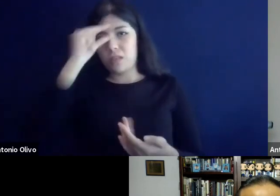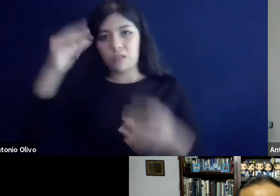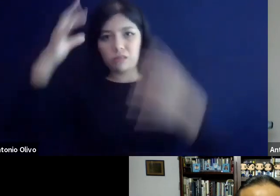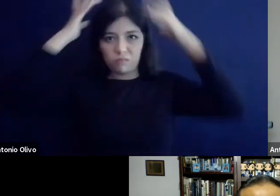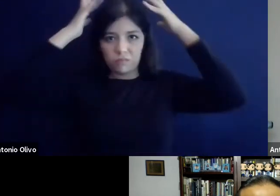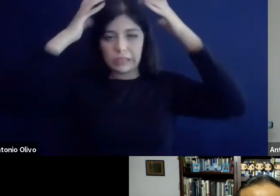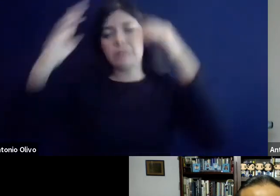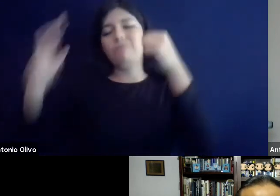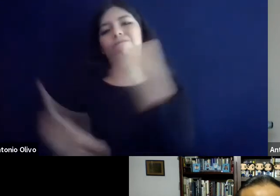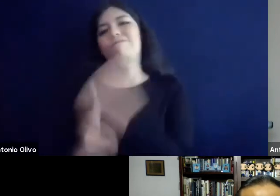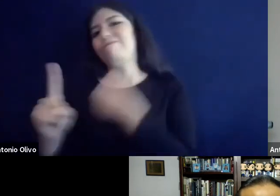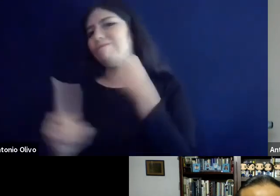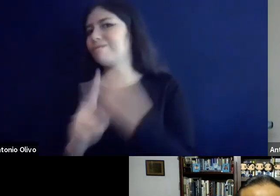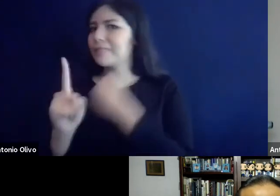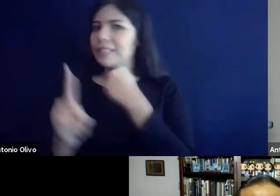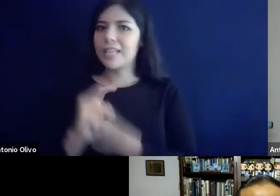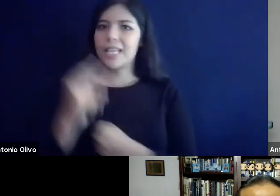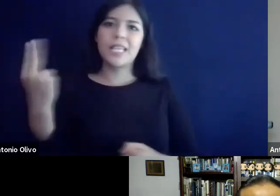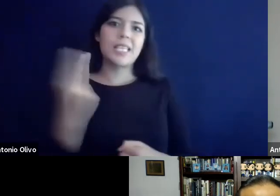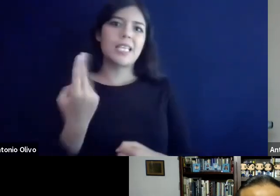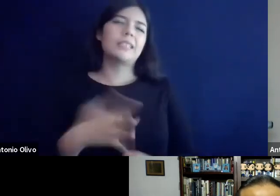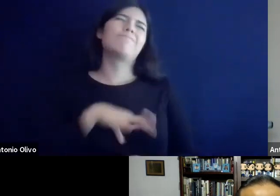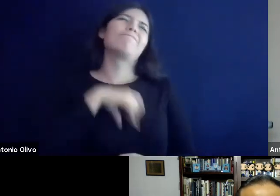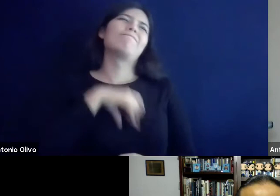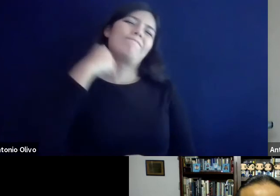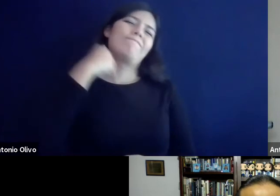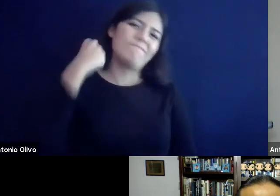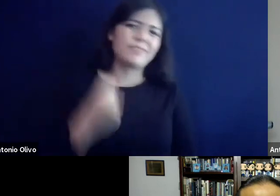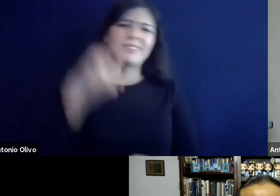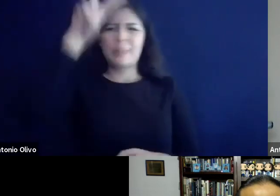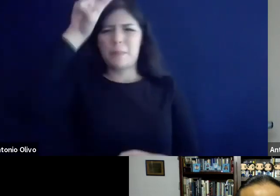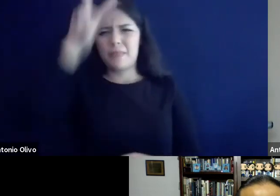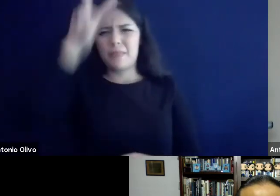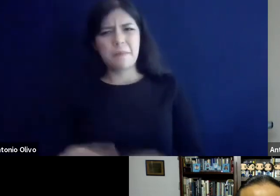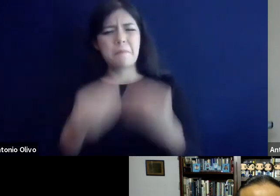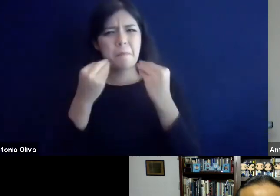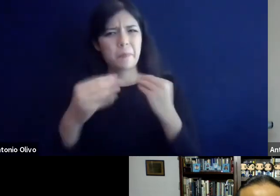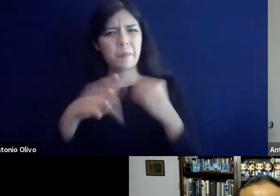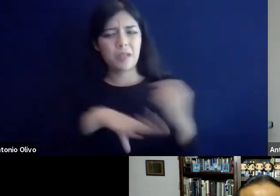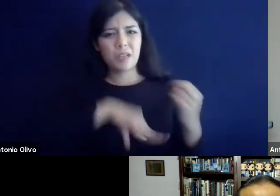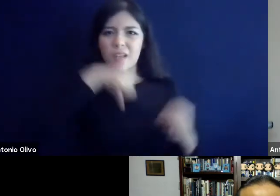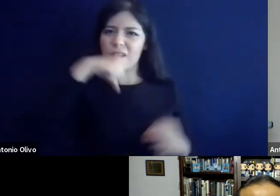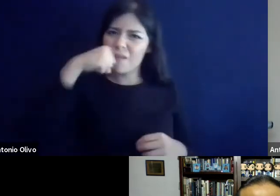Y el precio ha sido alto. O sea, ¿cuál es el precio?